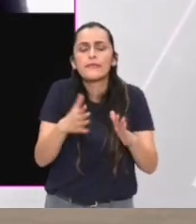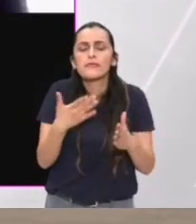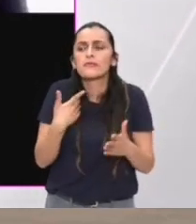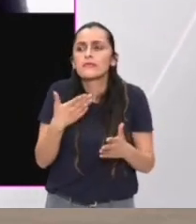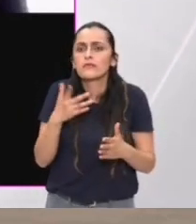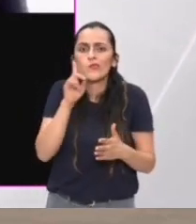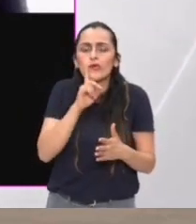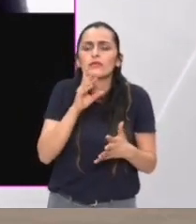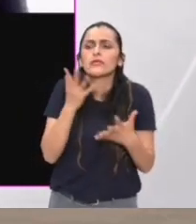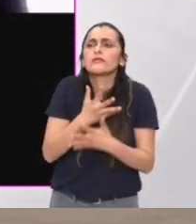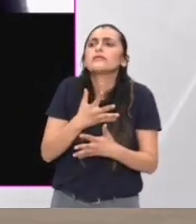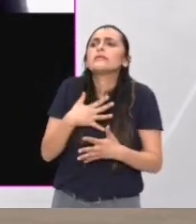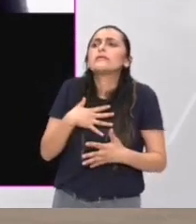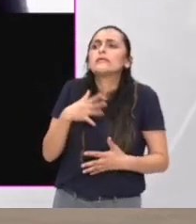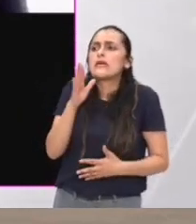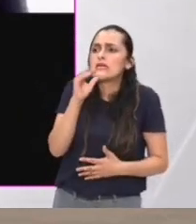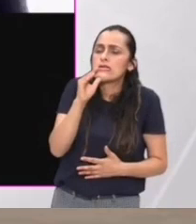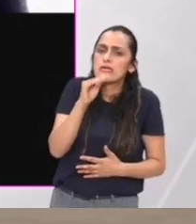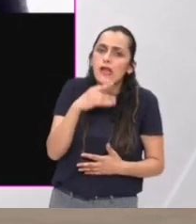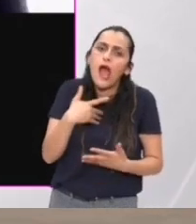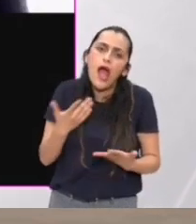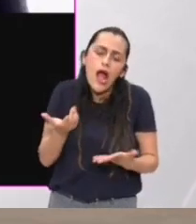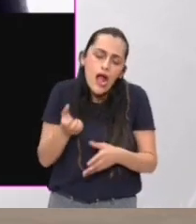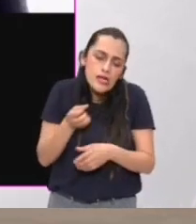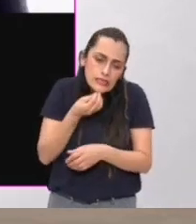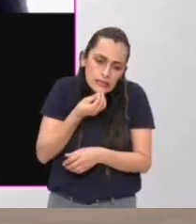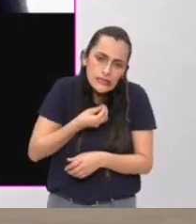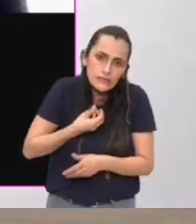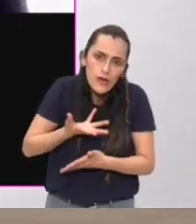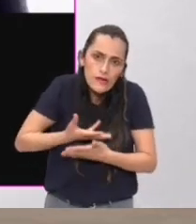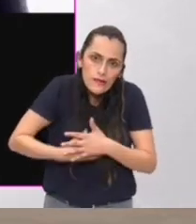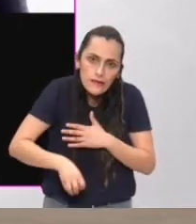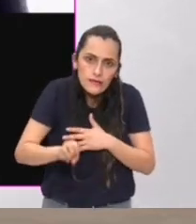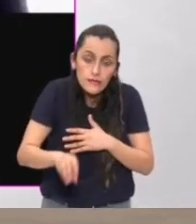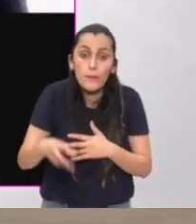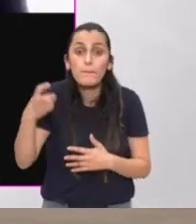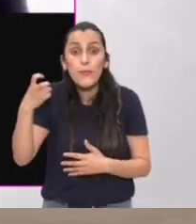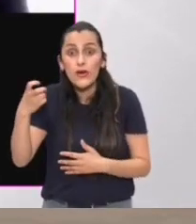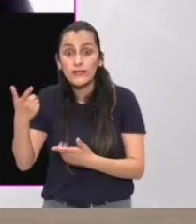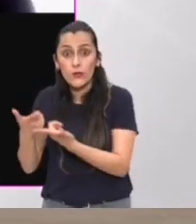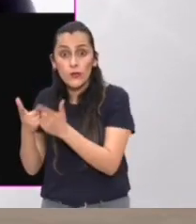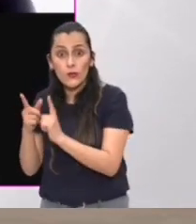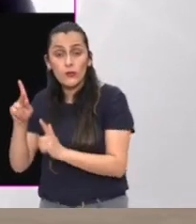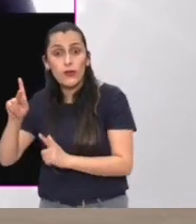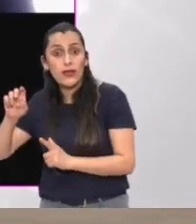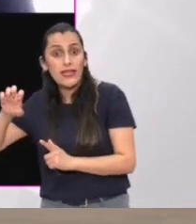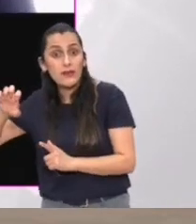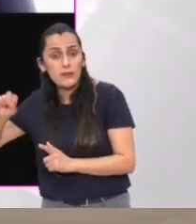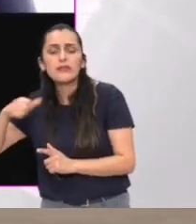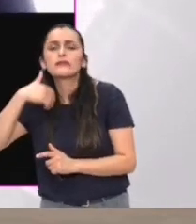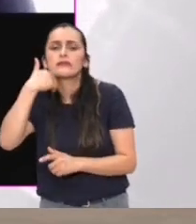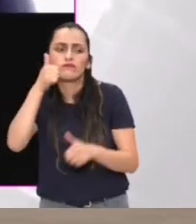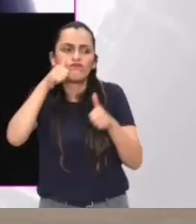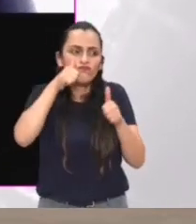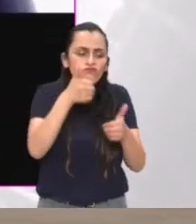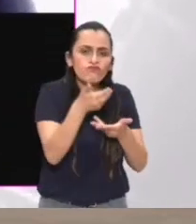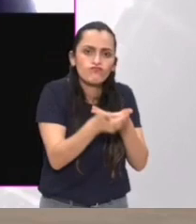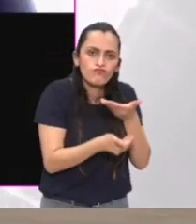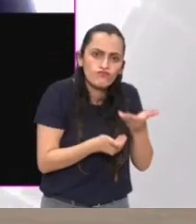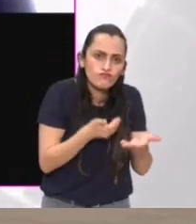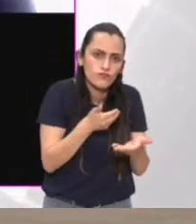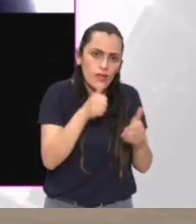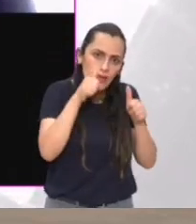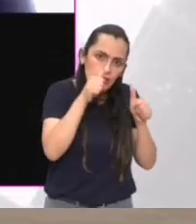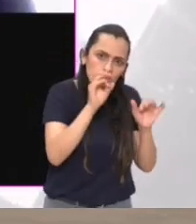orilladas. Por eso el Partido Encuentro Solidario quiere darles atención especializada. Sabemos que los estragos de la